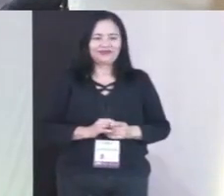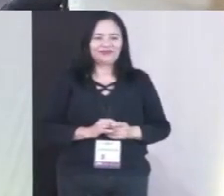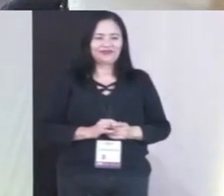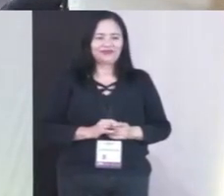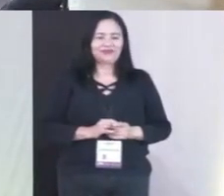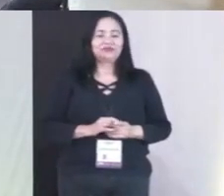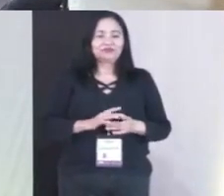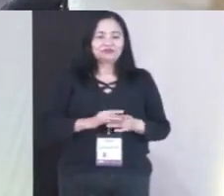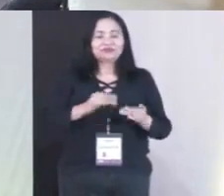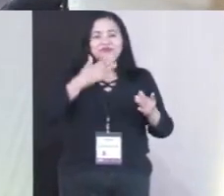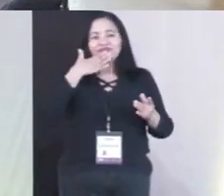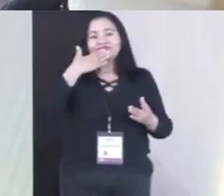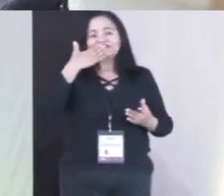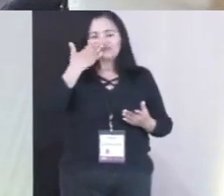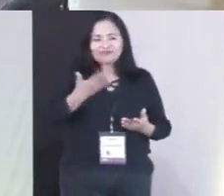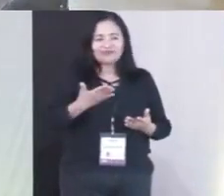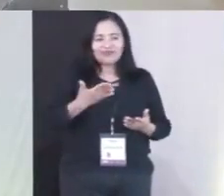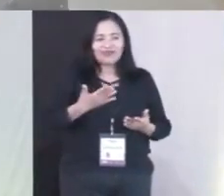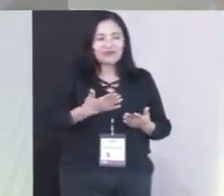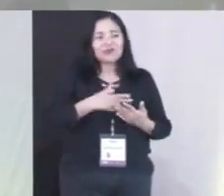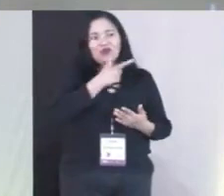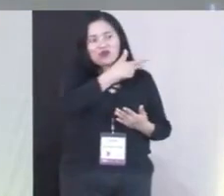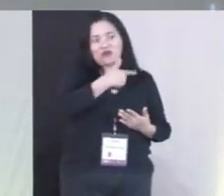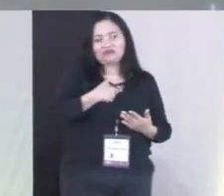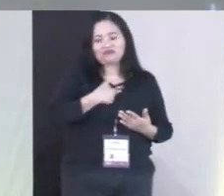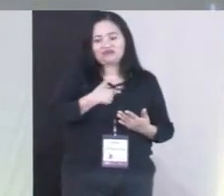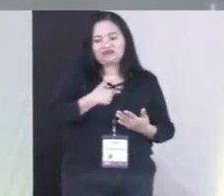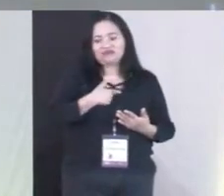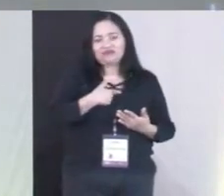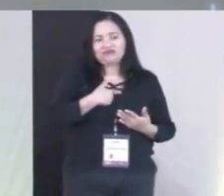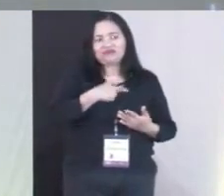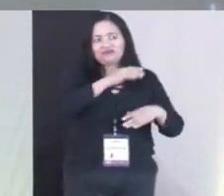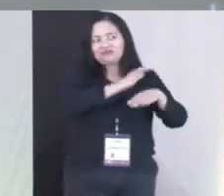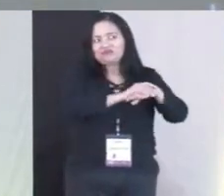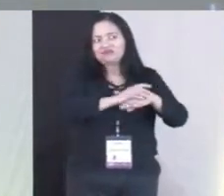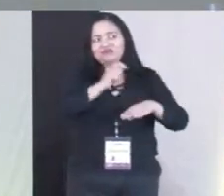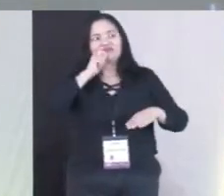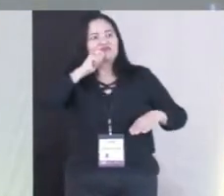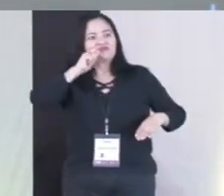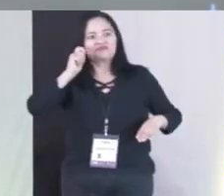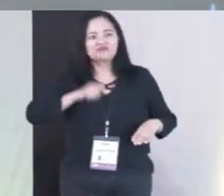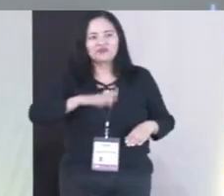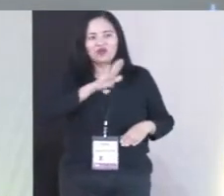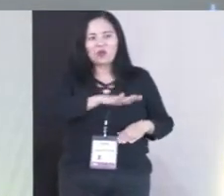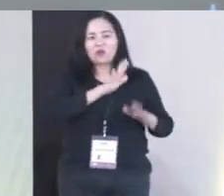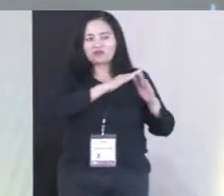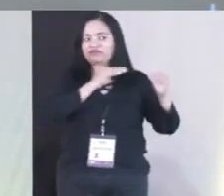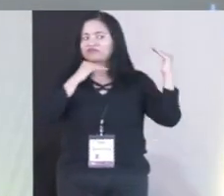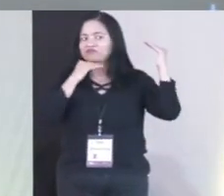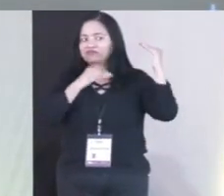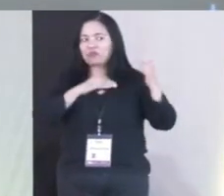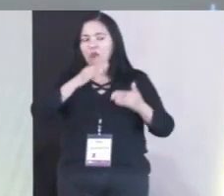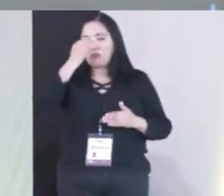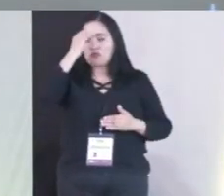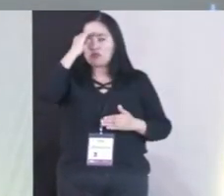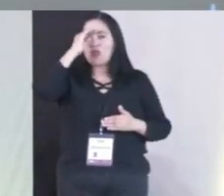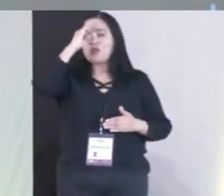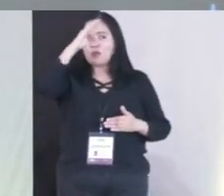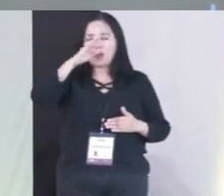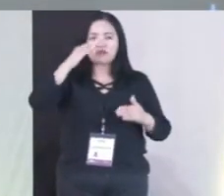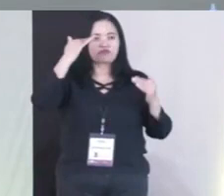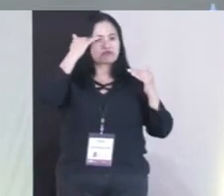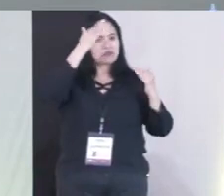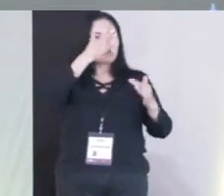visto a la distancia, se me hace muy loco que yo sea amigo de una gente tan capaz como Pedro, porque Pedro es un